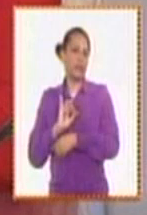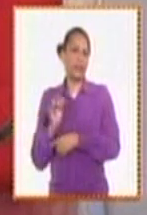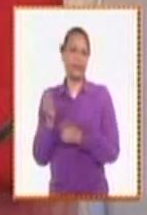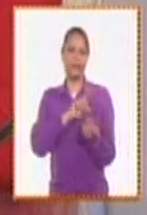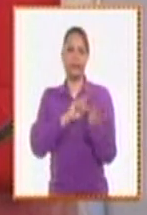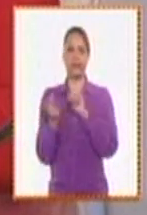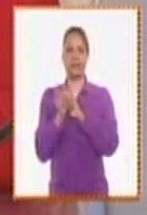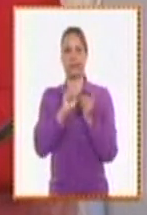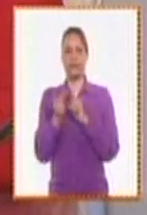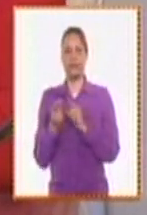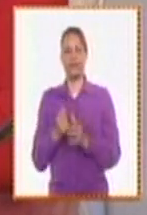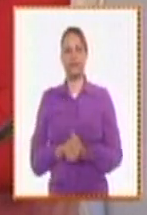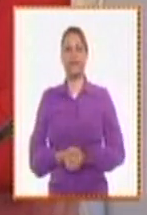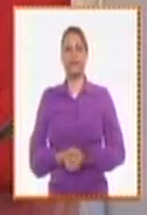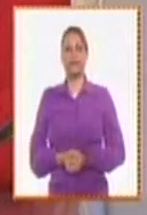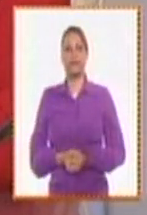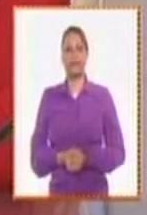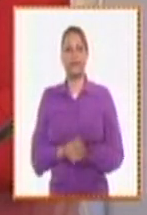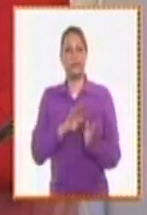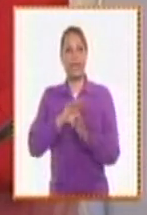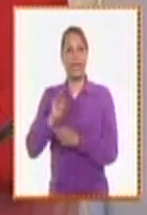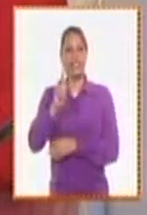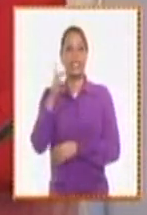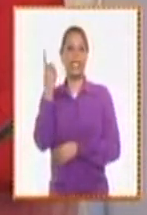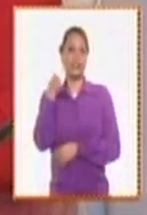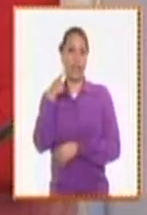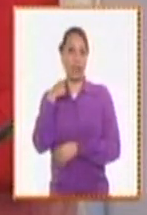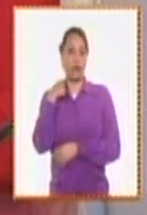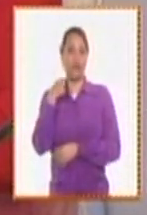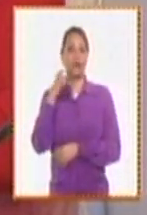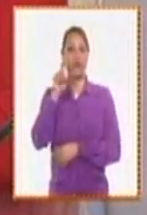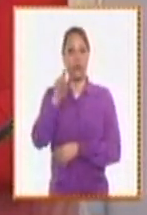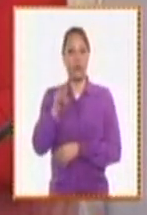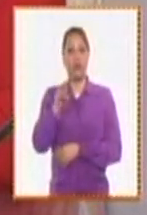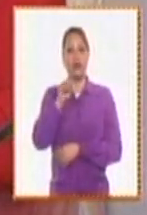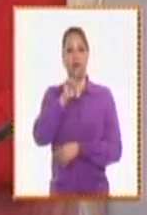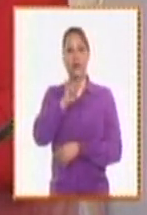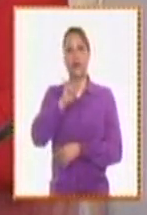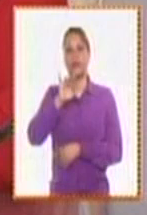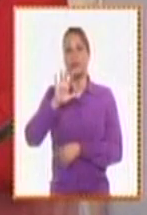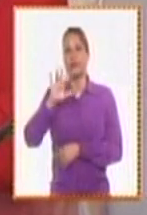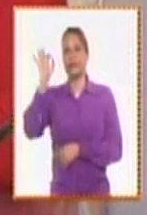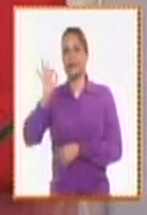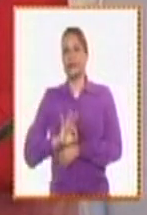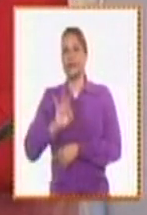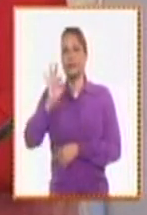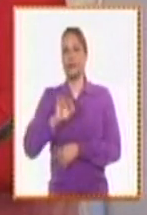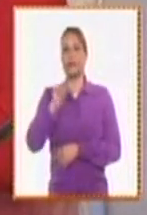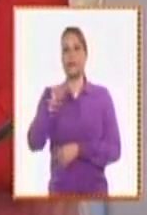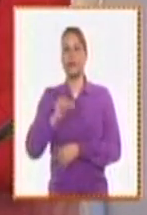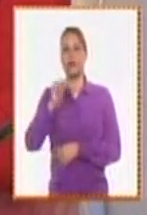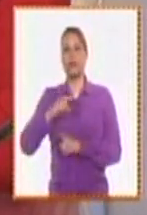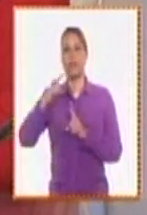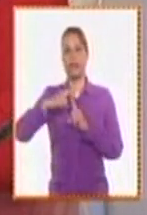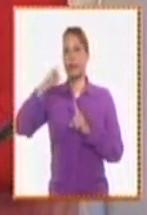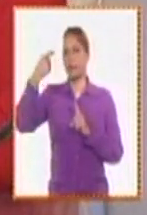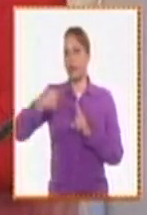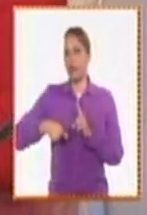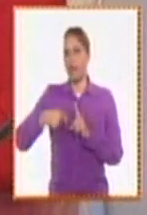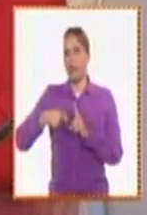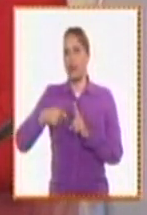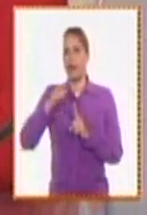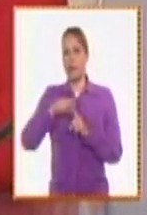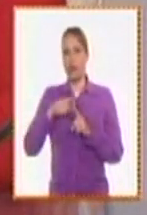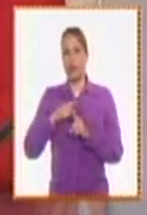Durante los 3 últimos años, el 95% de las personas presentadas a los tribunales por